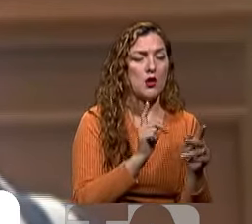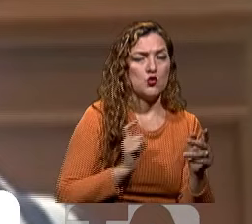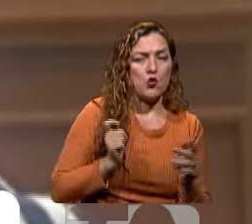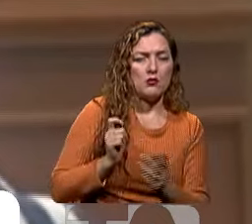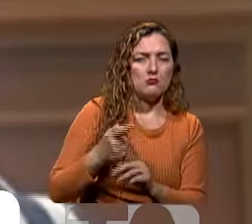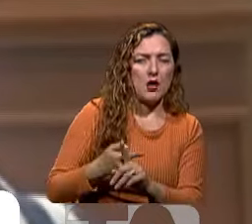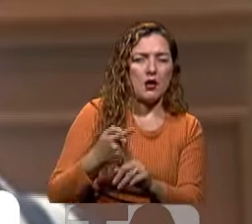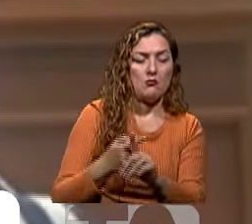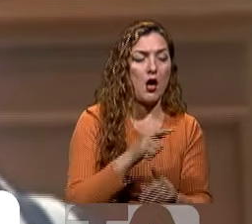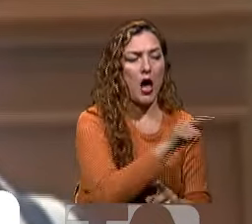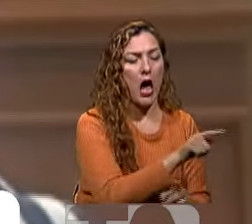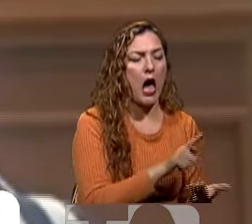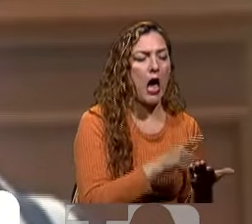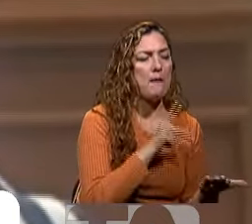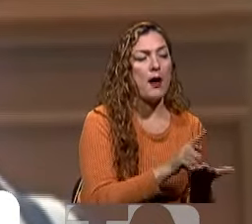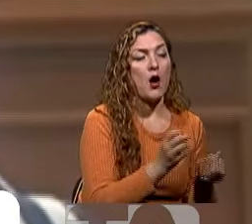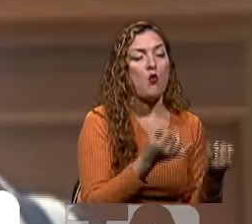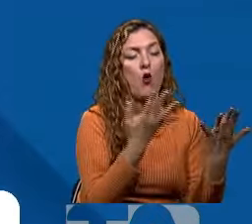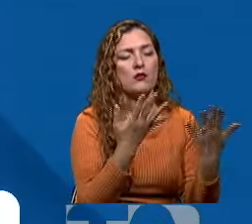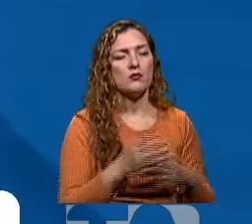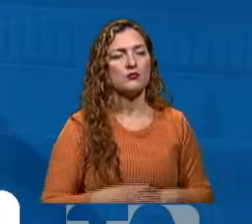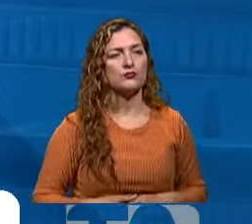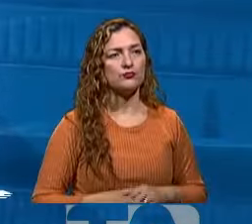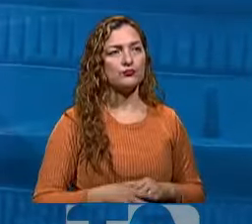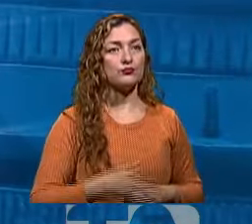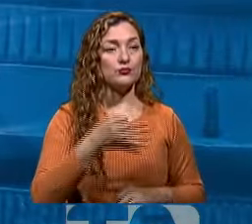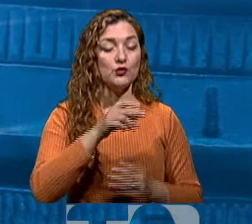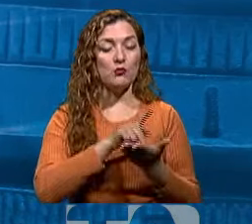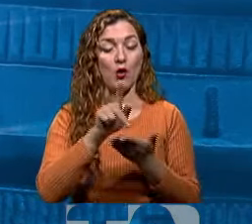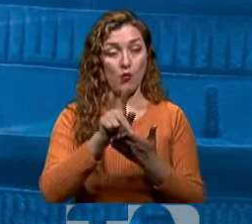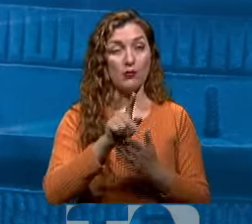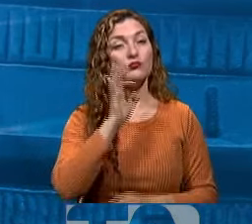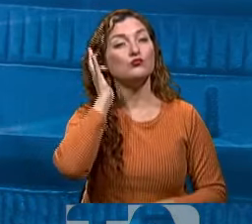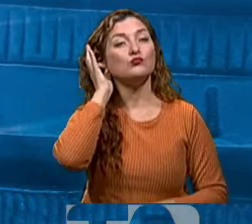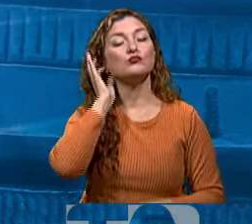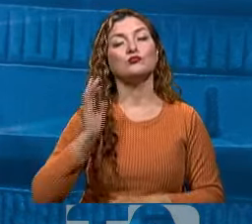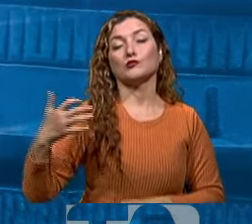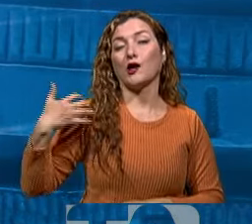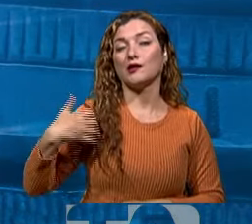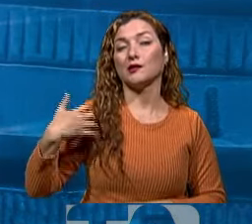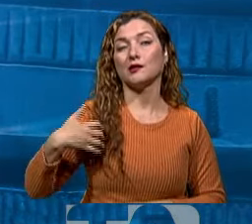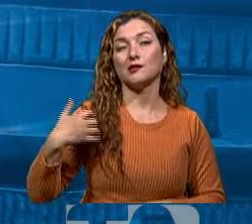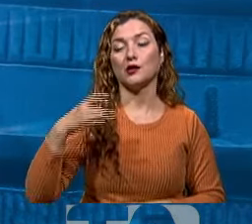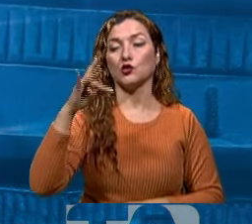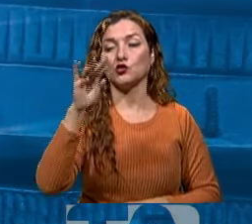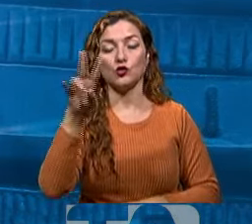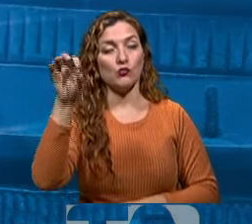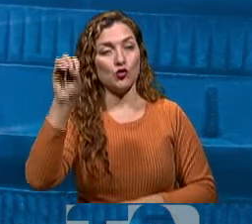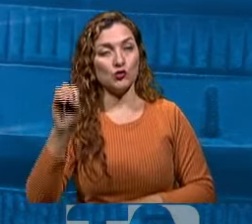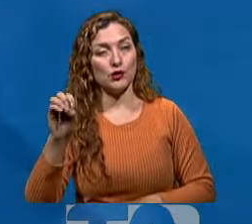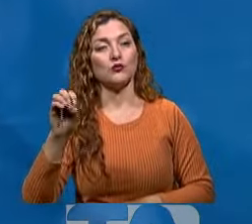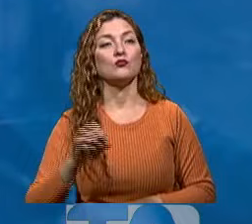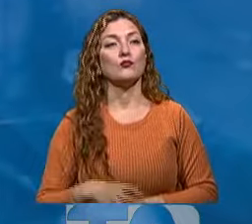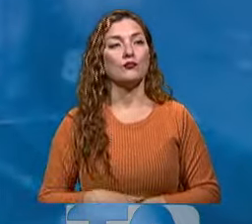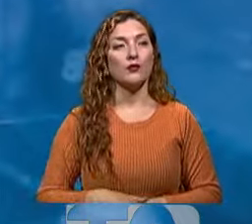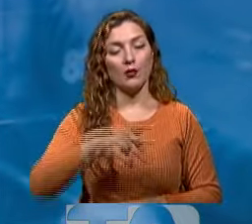su negocio y lo que puede cancelar en una deuda. El cumplimiento de pago de las mujeres en Argentina es del 82%